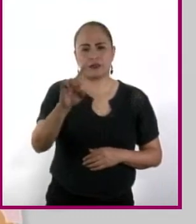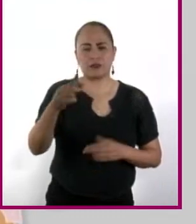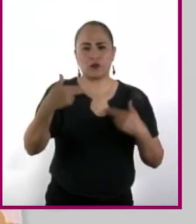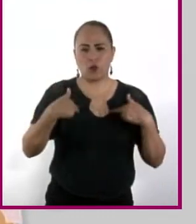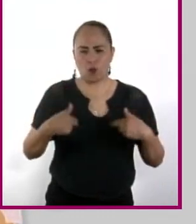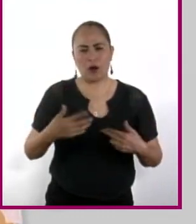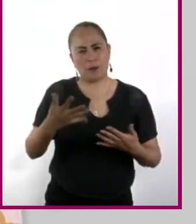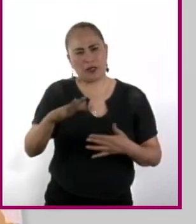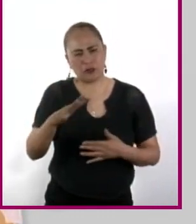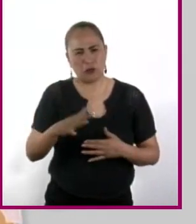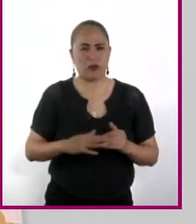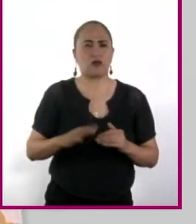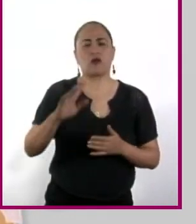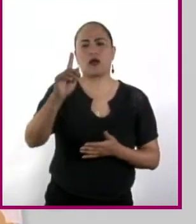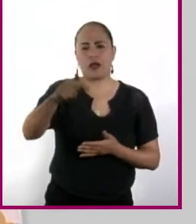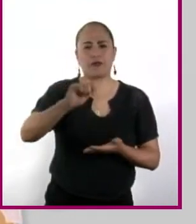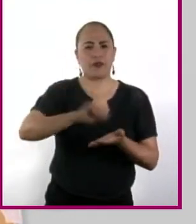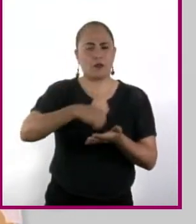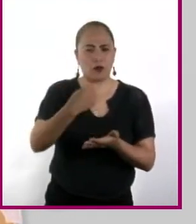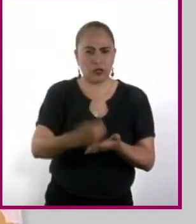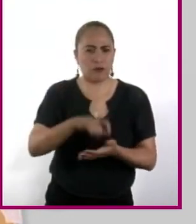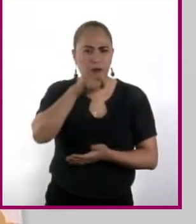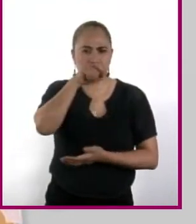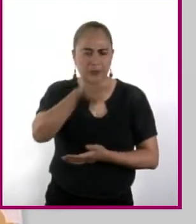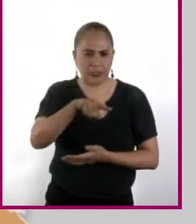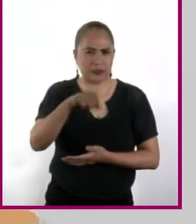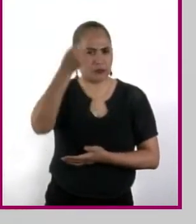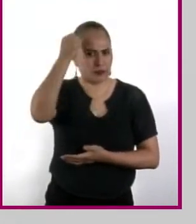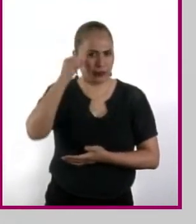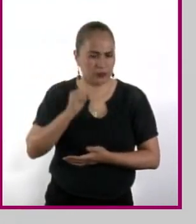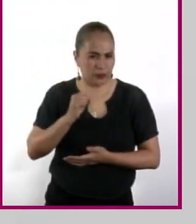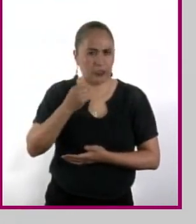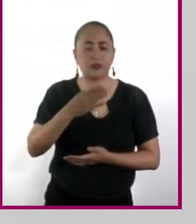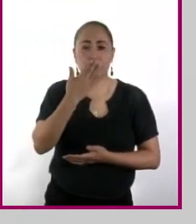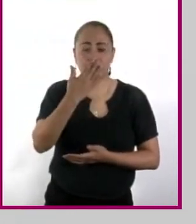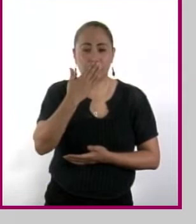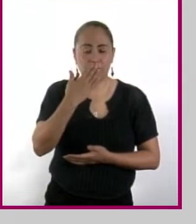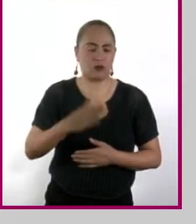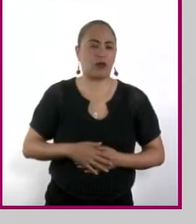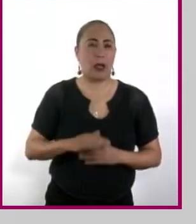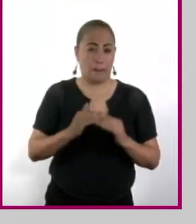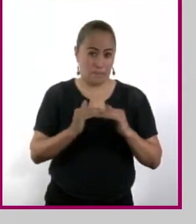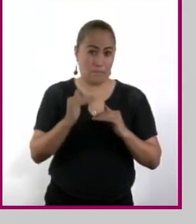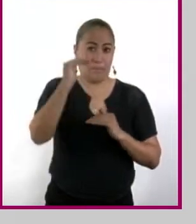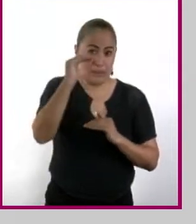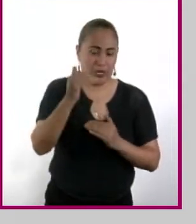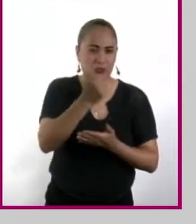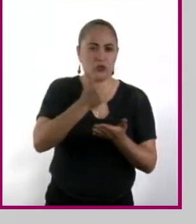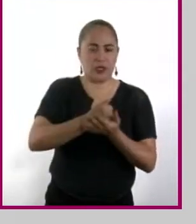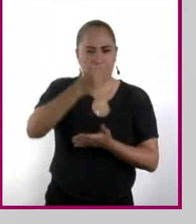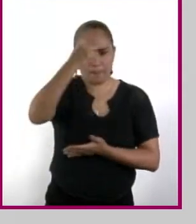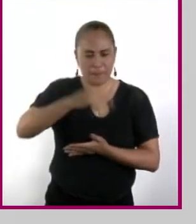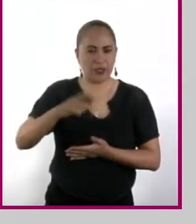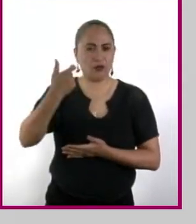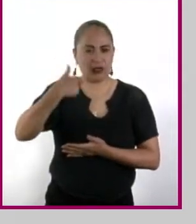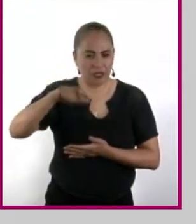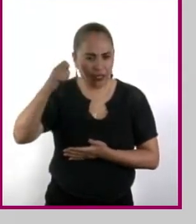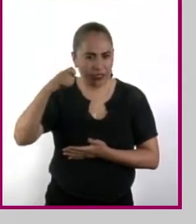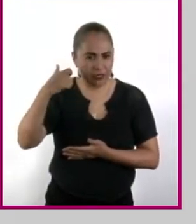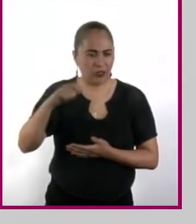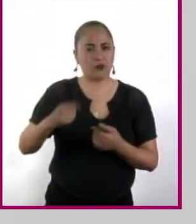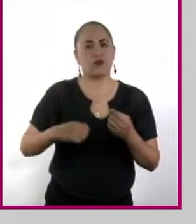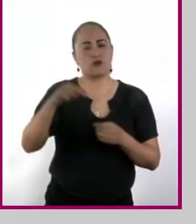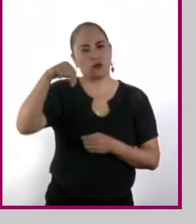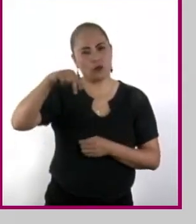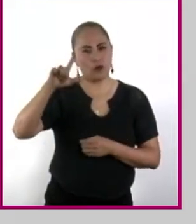encuentran Tamaulipas, Jalisco y Sinaloa. Y muy alto, Ciudad de México, Querétaro, Nuevo León y